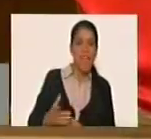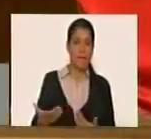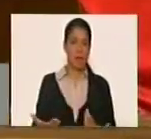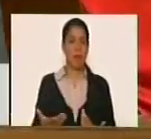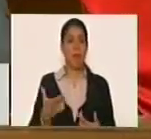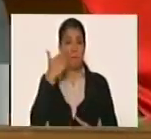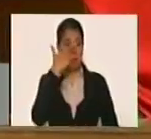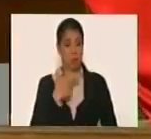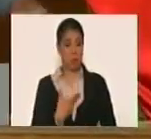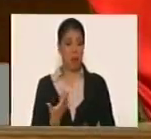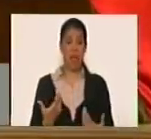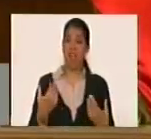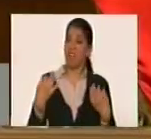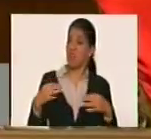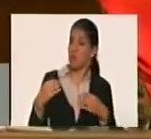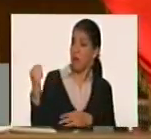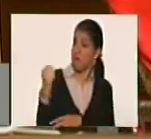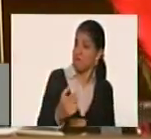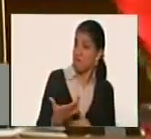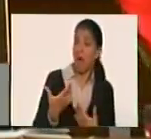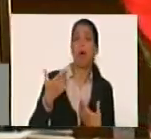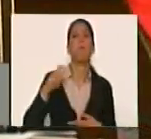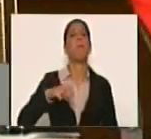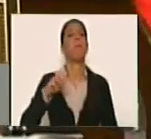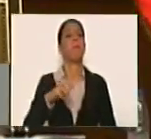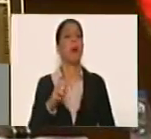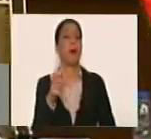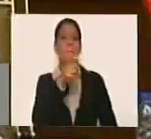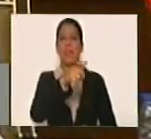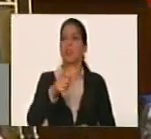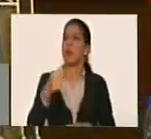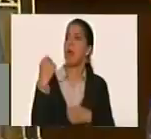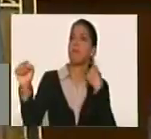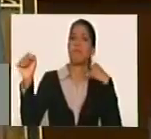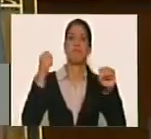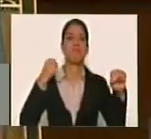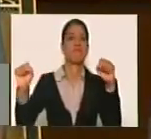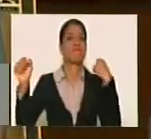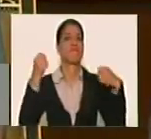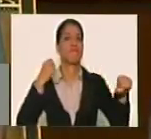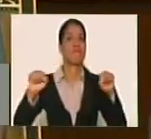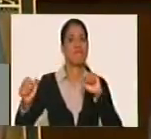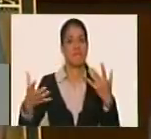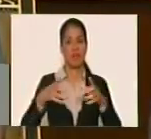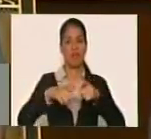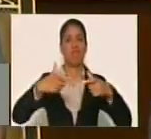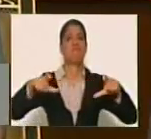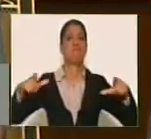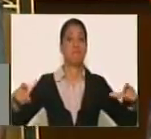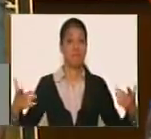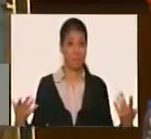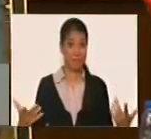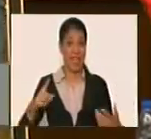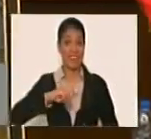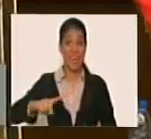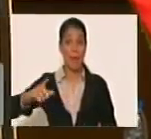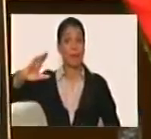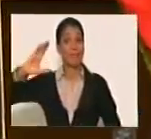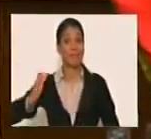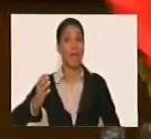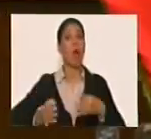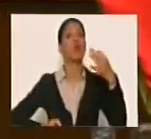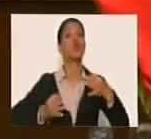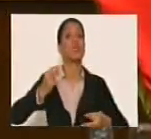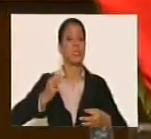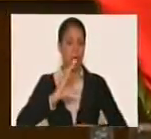delito se socializa y todo el mundo hace lo que le da la gana. Y es por eso que la Comisión de la